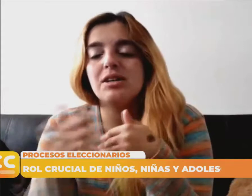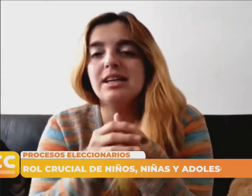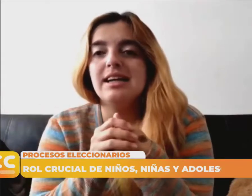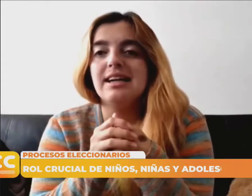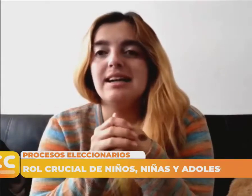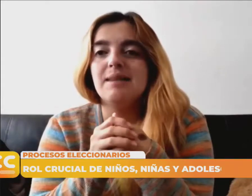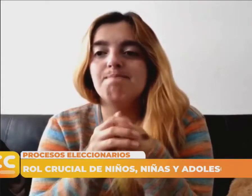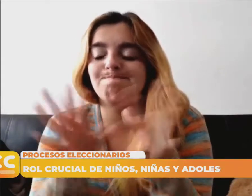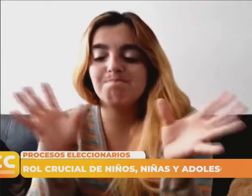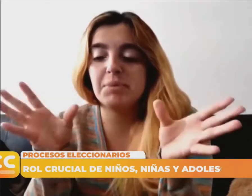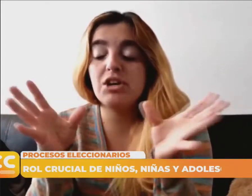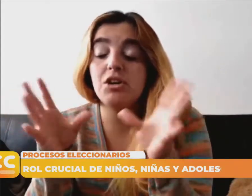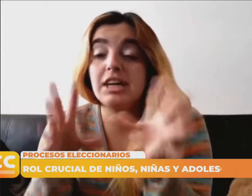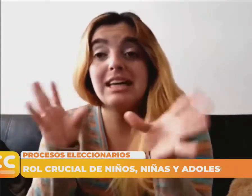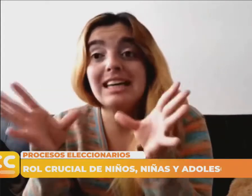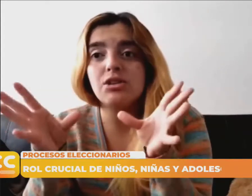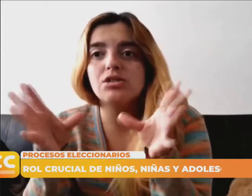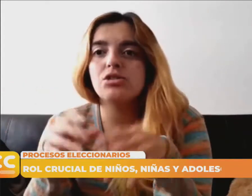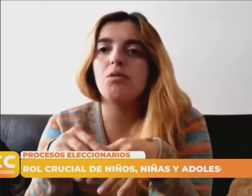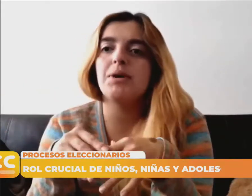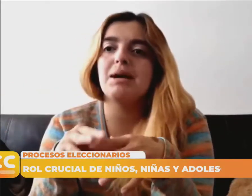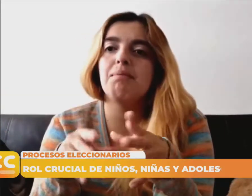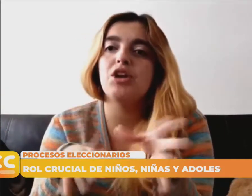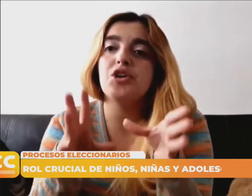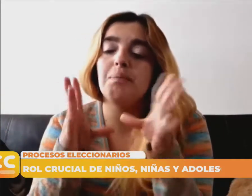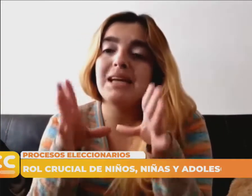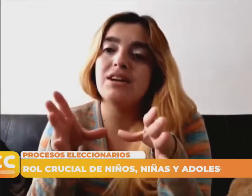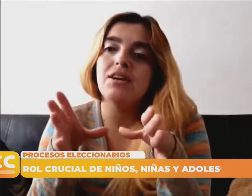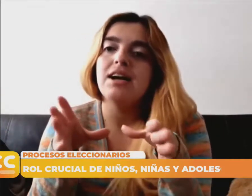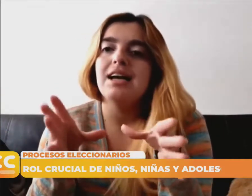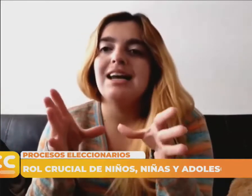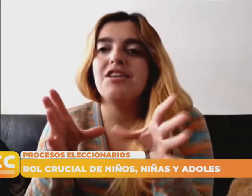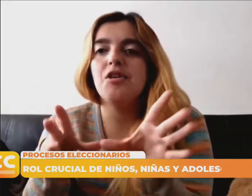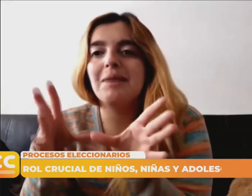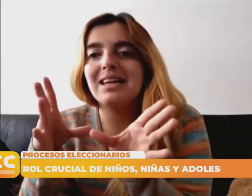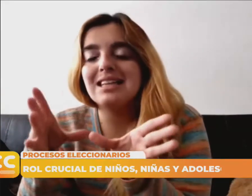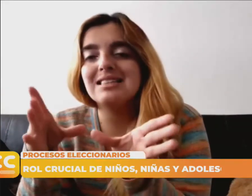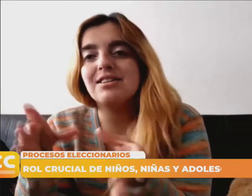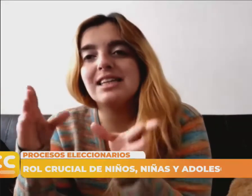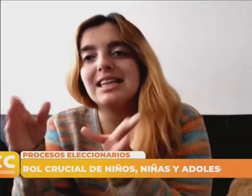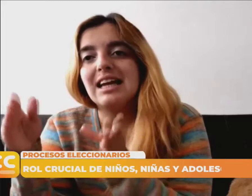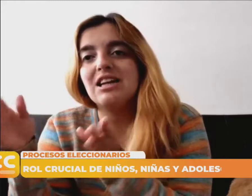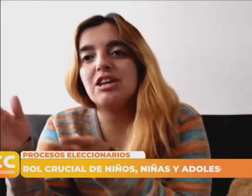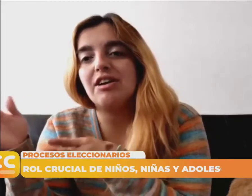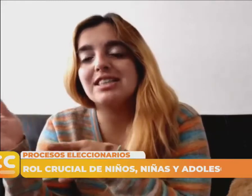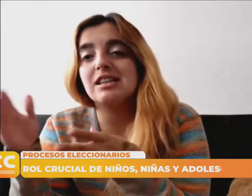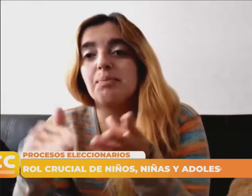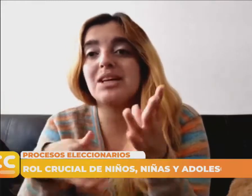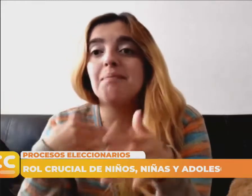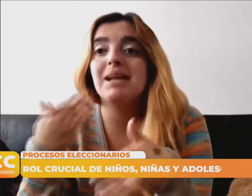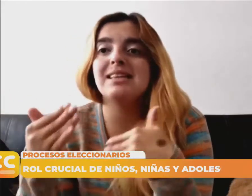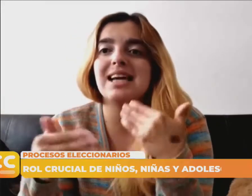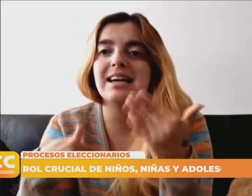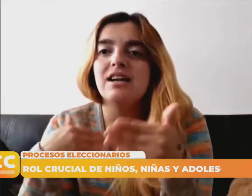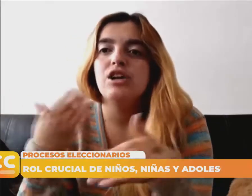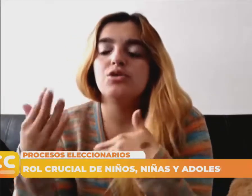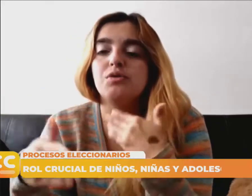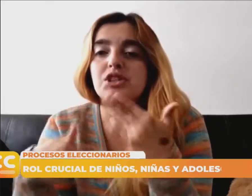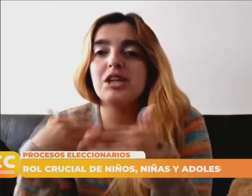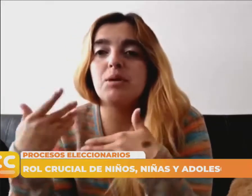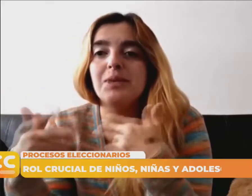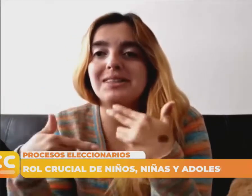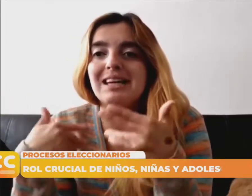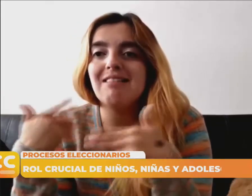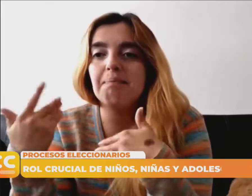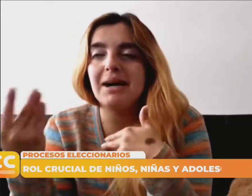ciertos periodos y hitos, como por ejemplo el Yo Opino, el año 2015, donde niñas, niñas y adolescentes podían plantear sus